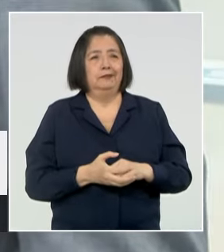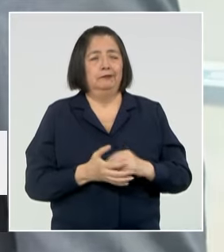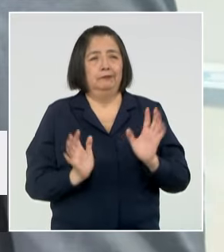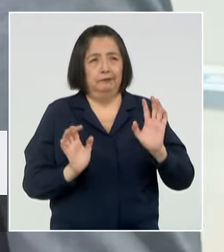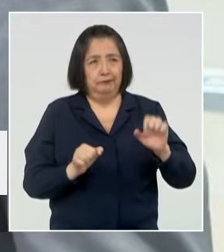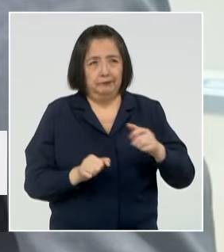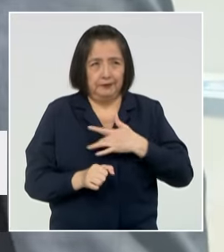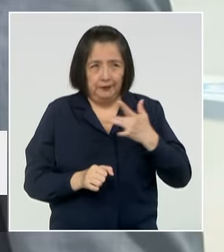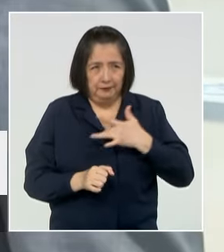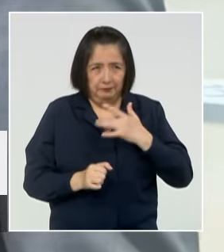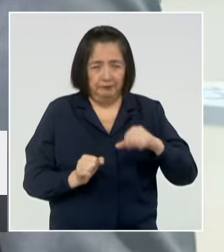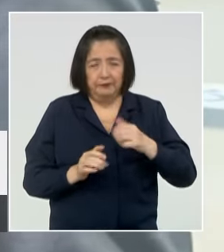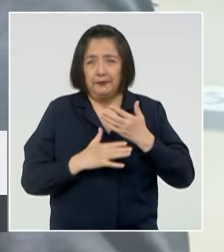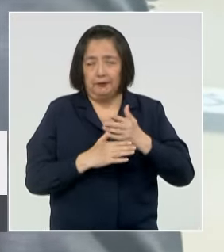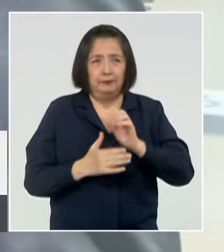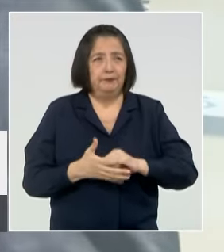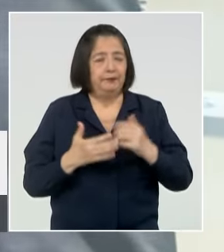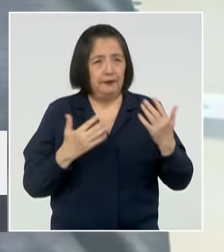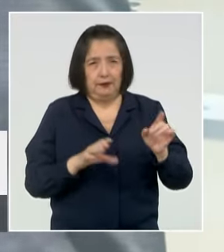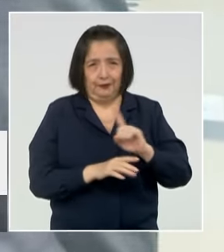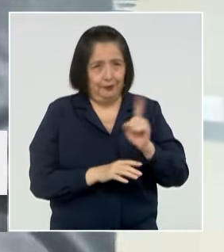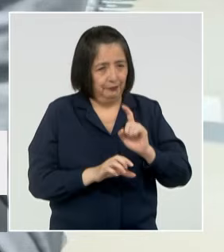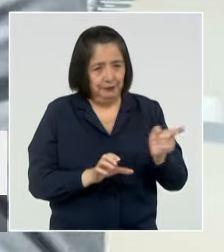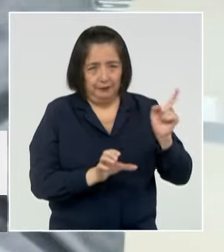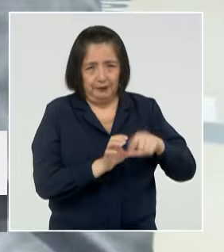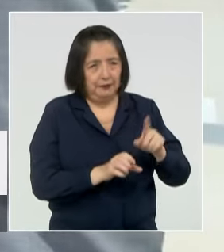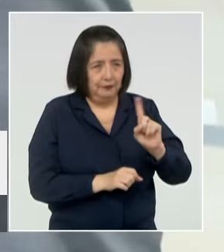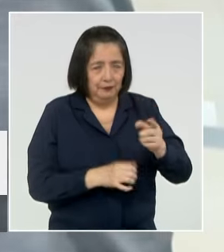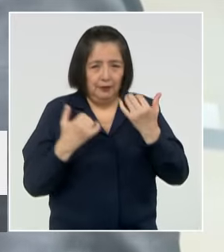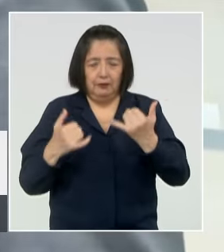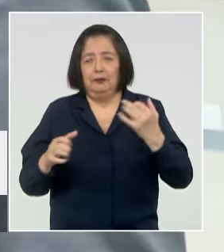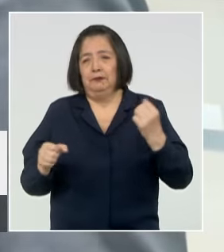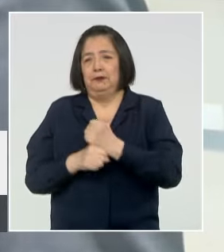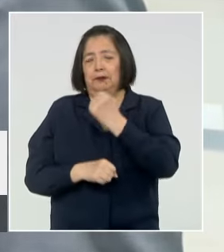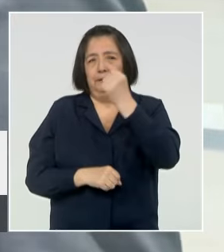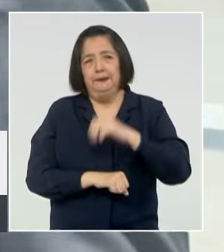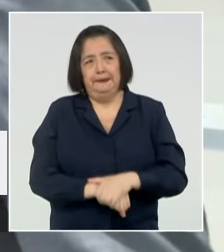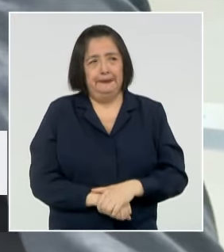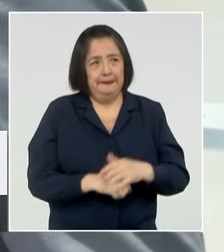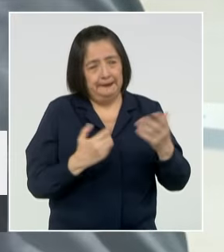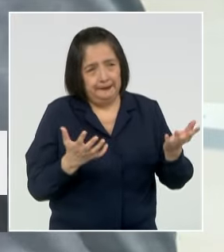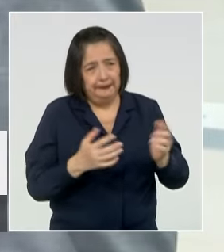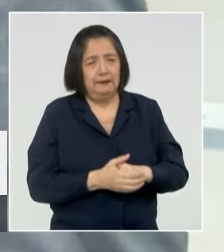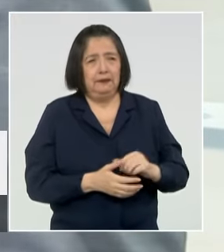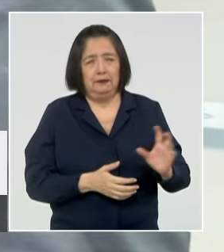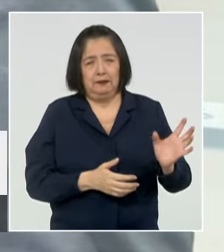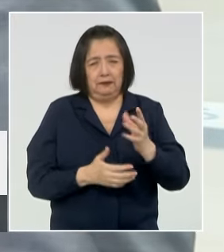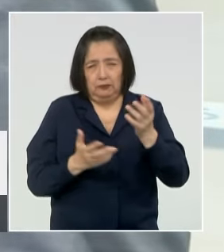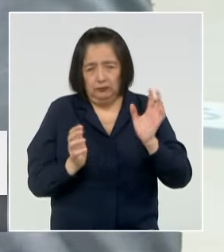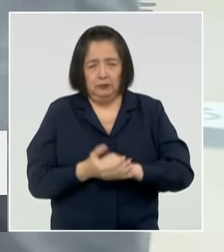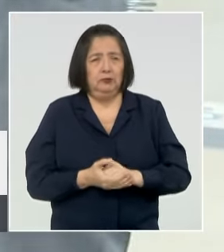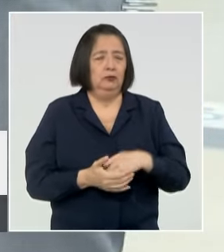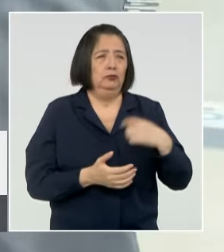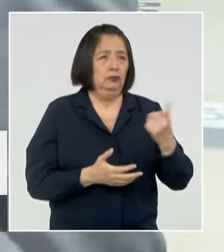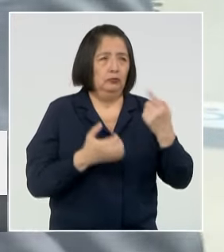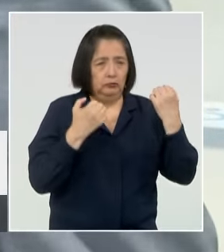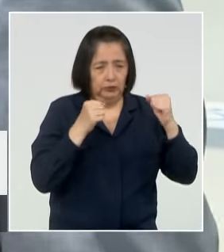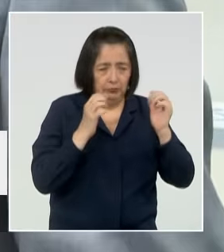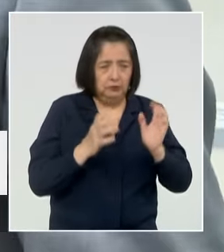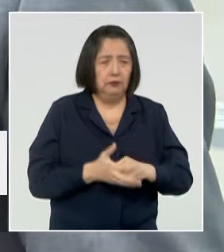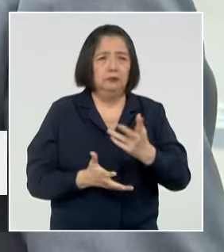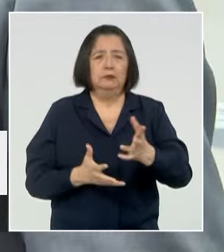es un sentimiento que compartimos, es ya no vamos a participar, vamos a ganar, ¿no? Y en todos los sentidos, no solamente en el deportivo,